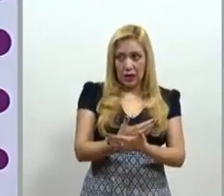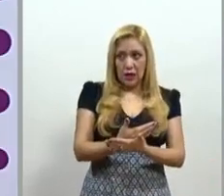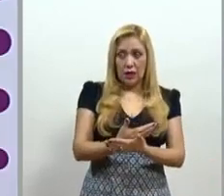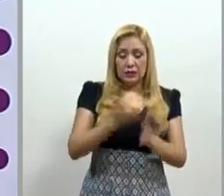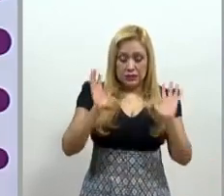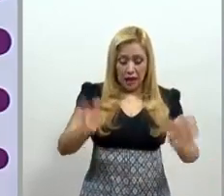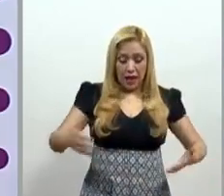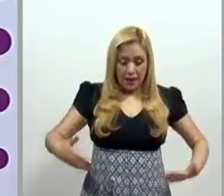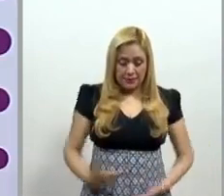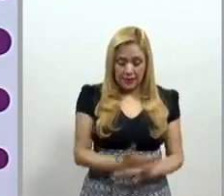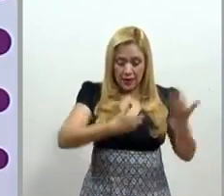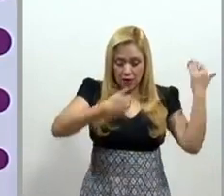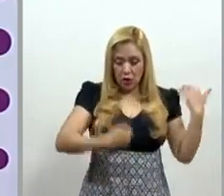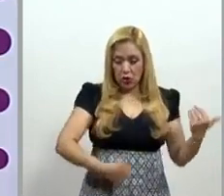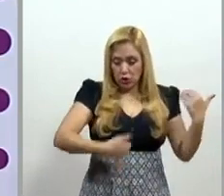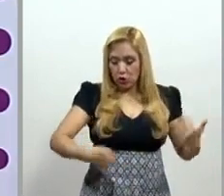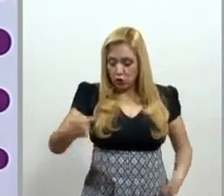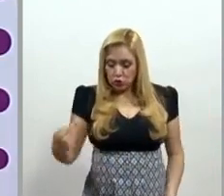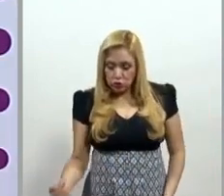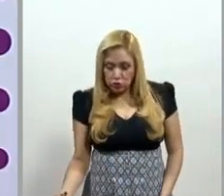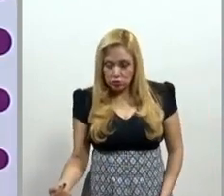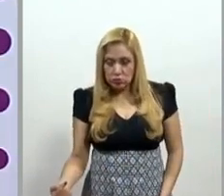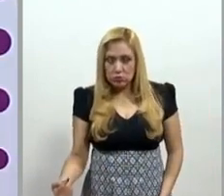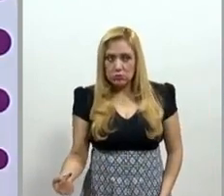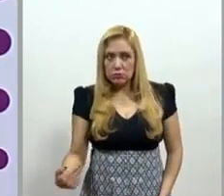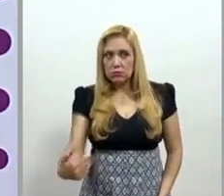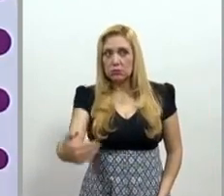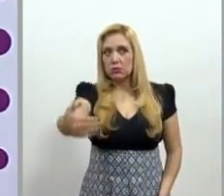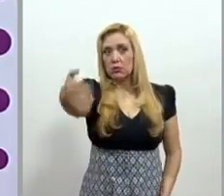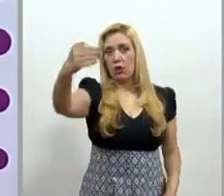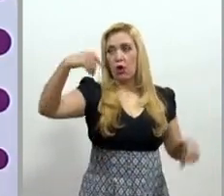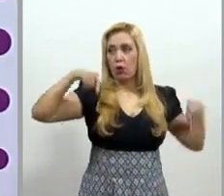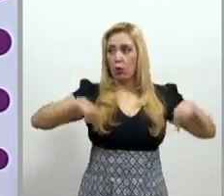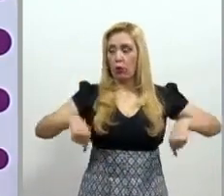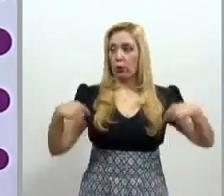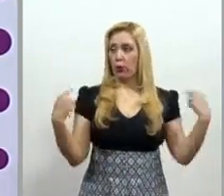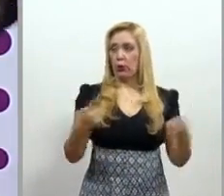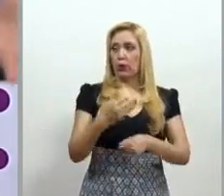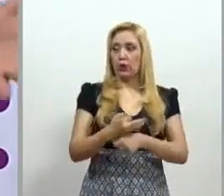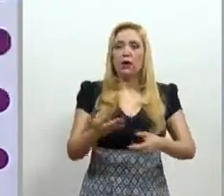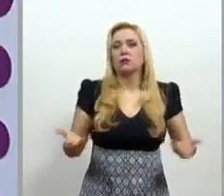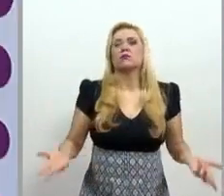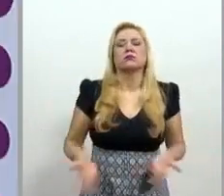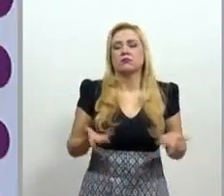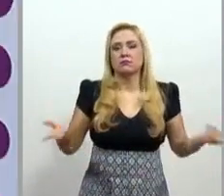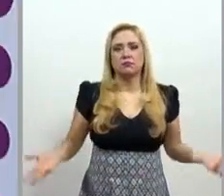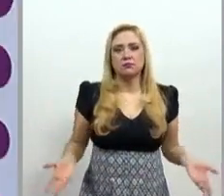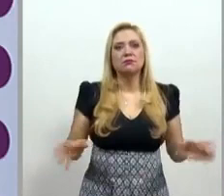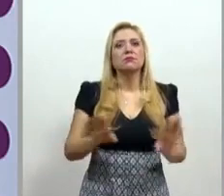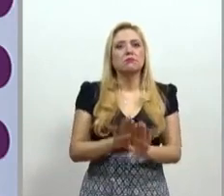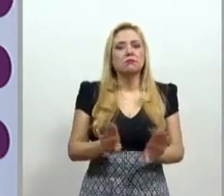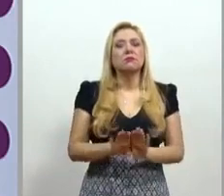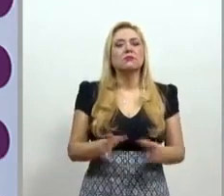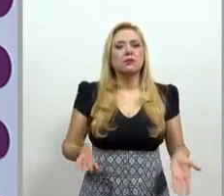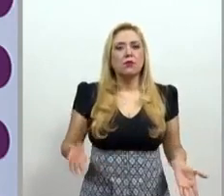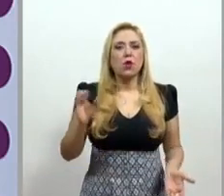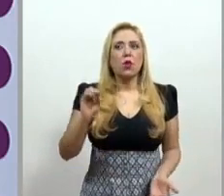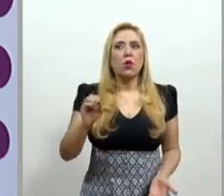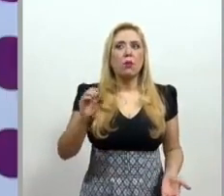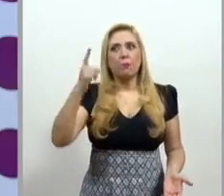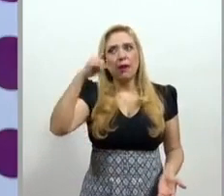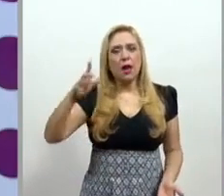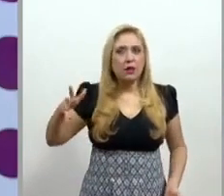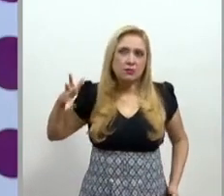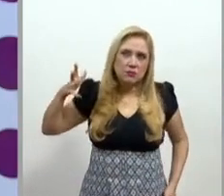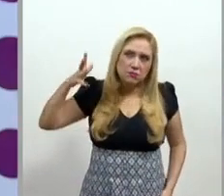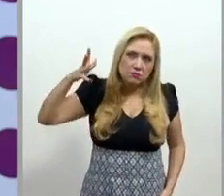en este momento? Y digamos, si hay alguna conceptualización ya, ¿podrías darnos la experiencia mexicana o es algo que se está trabajando y